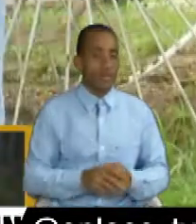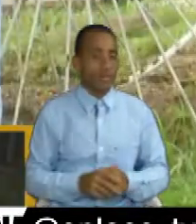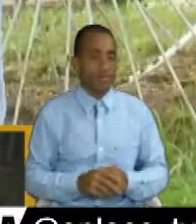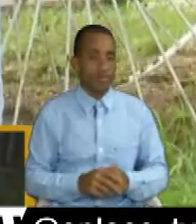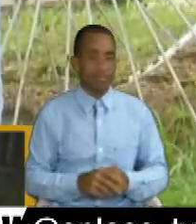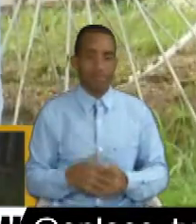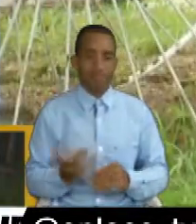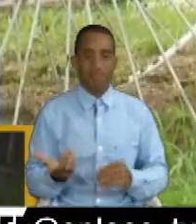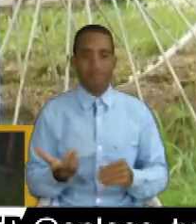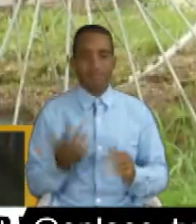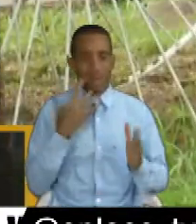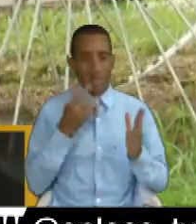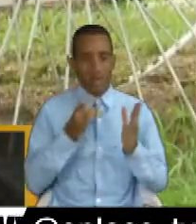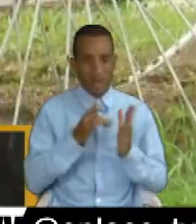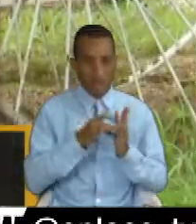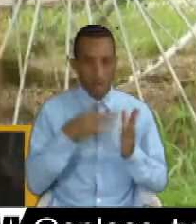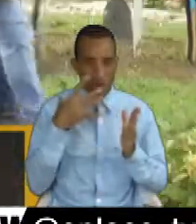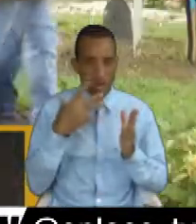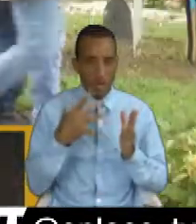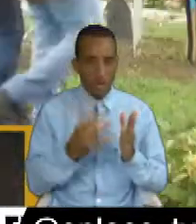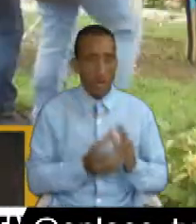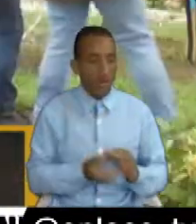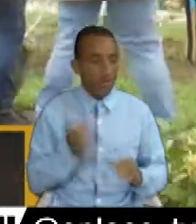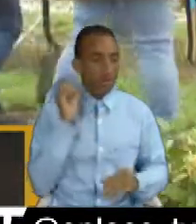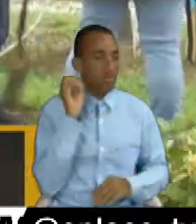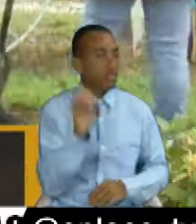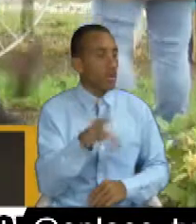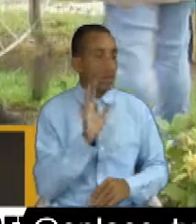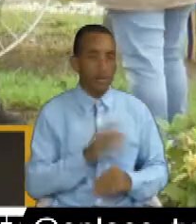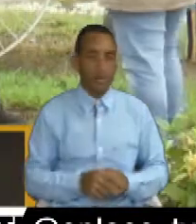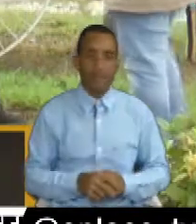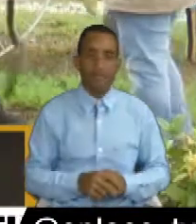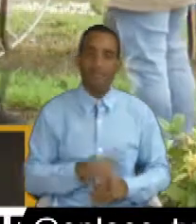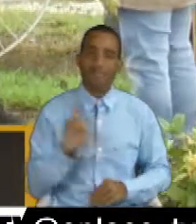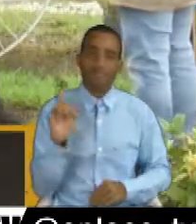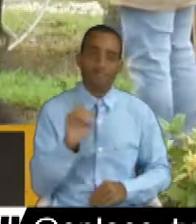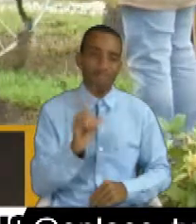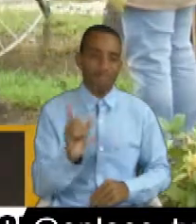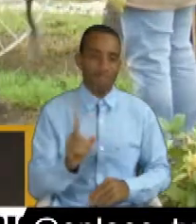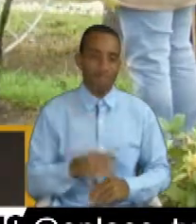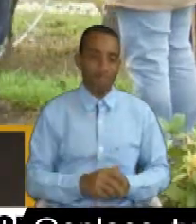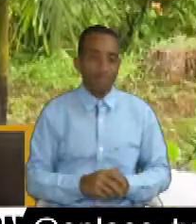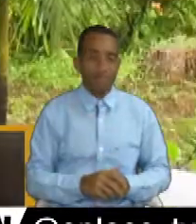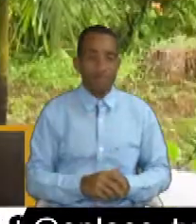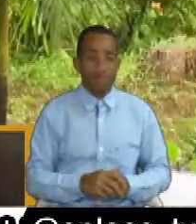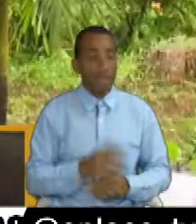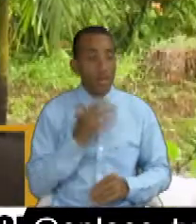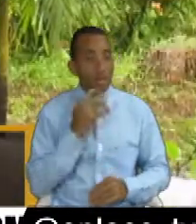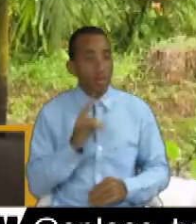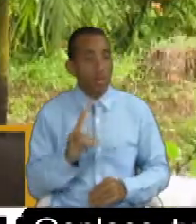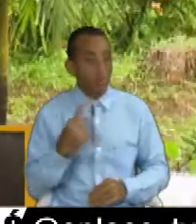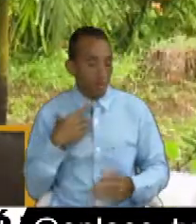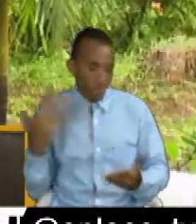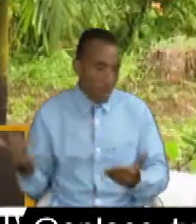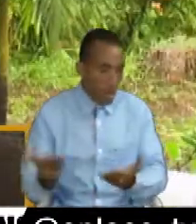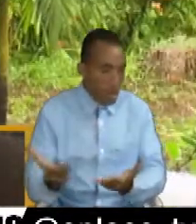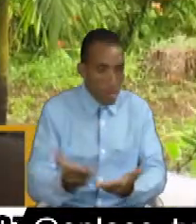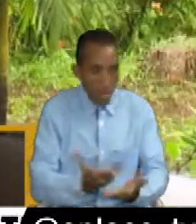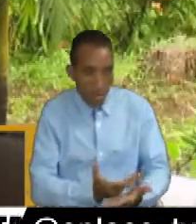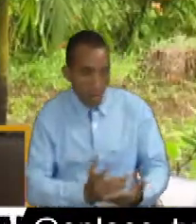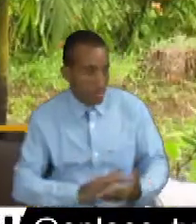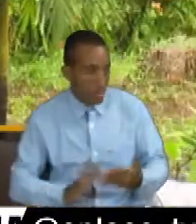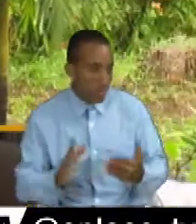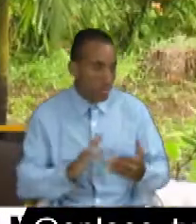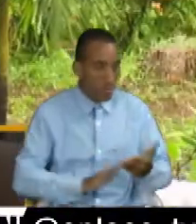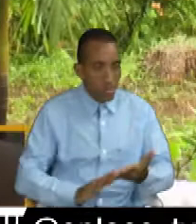donde se están haciendo la limpieza, porque muchas veces nos damos cuenta que nosotros intervenimos y la gente